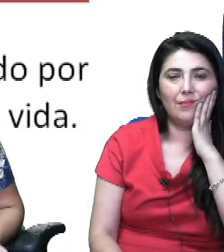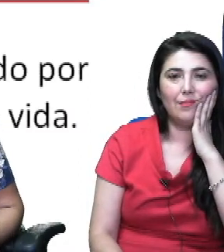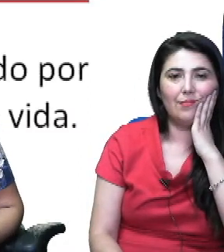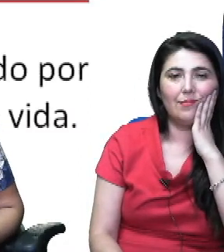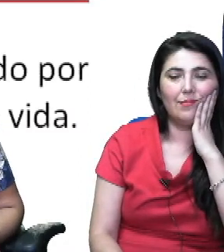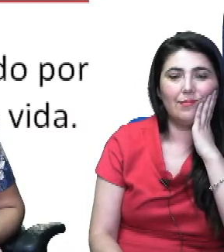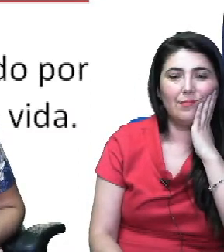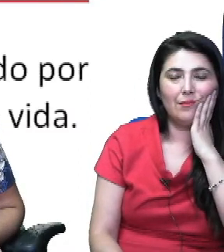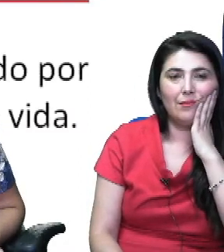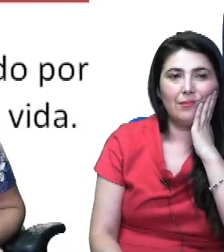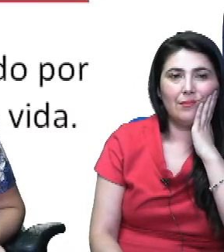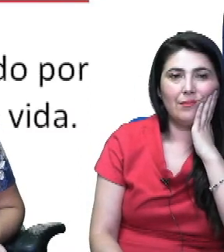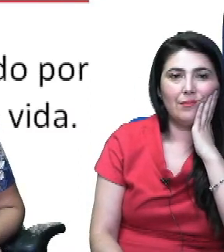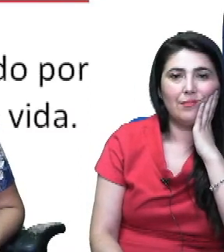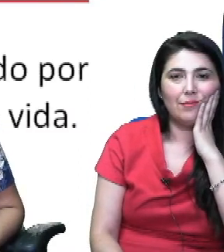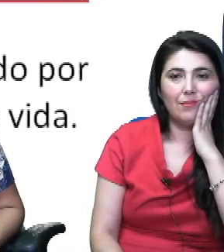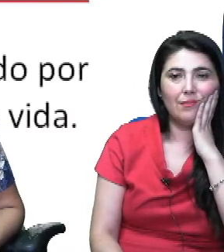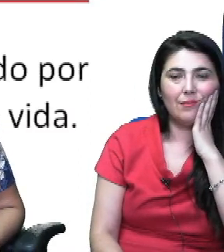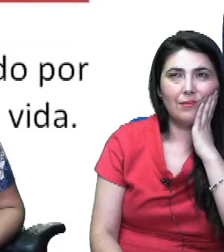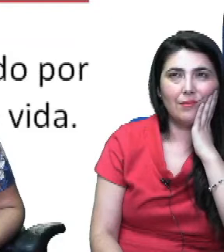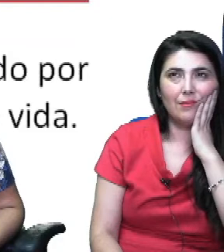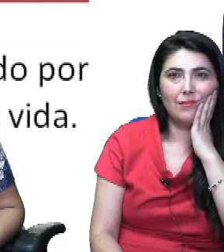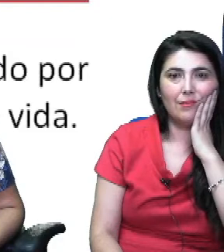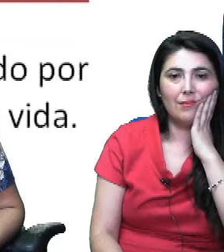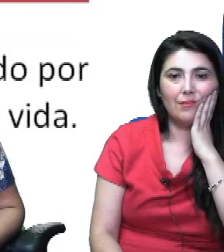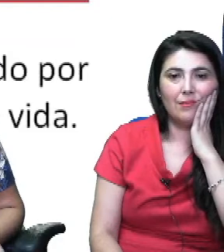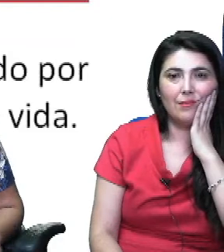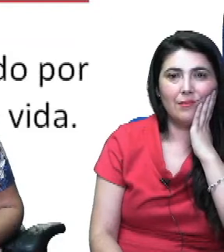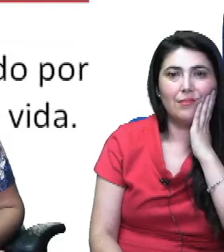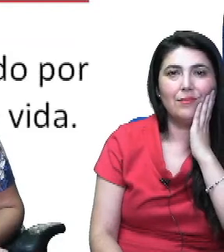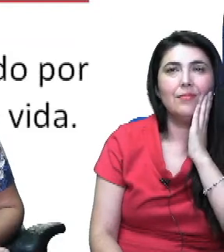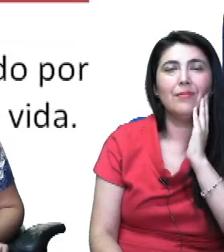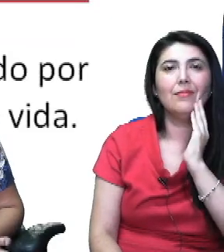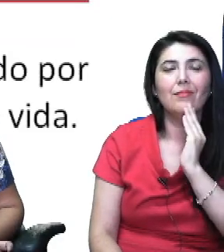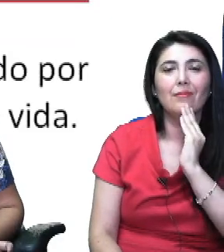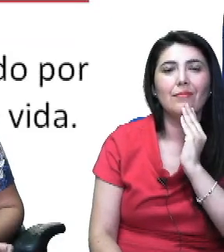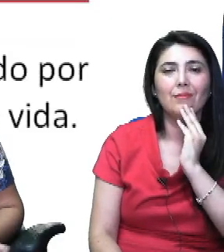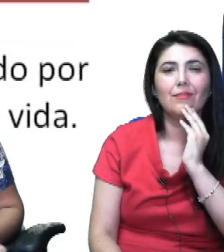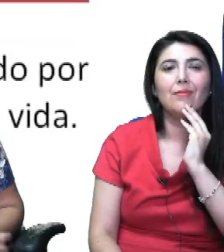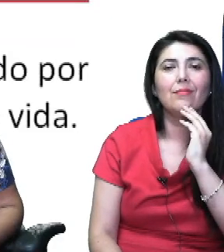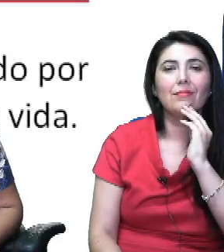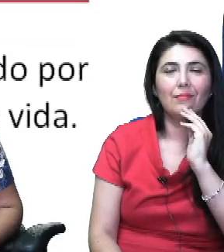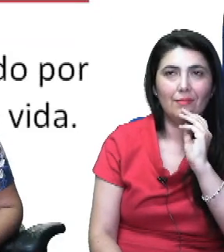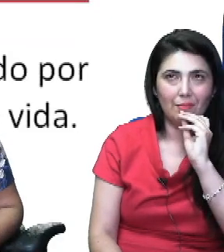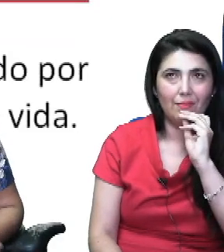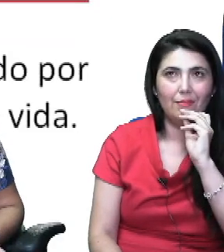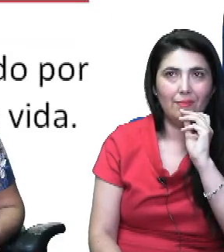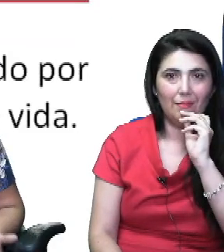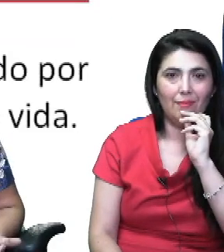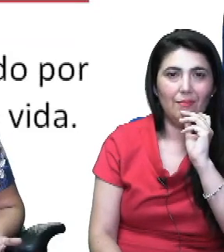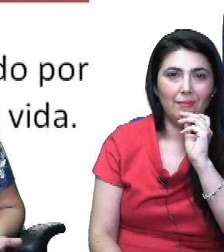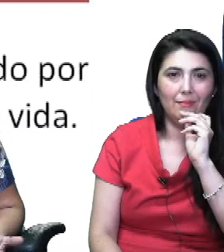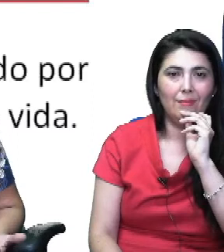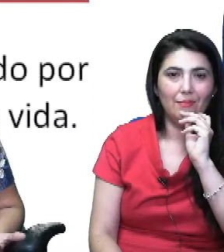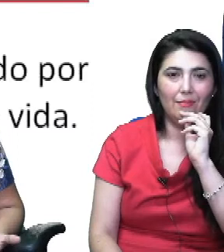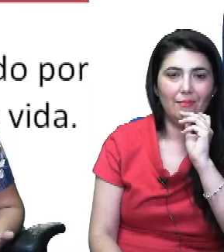y la persona no vuelve a recuperarse tras estos eventos. Ahí vamos a ver entonces que principalmente para la trayectoria retardada y